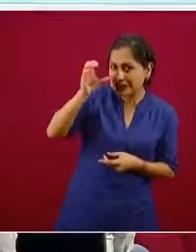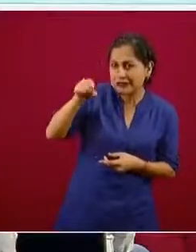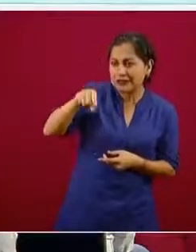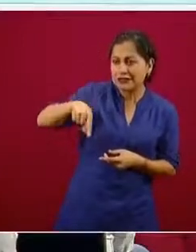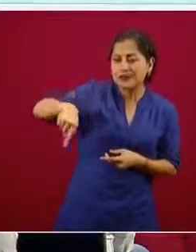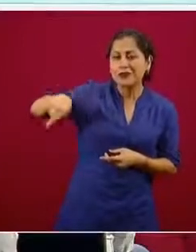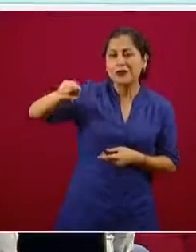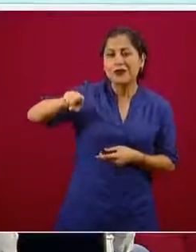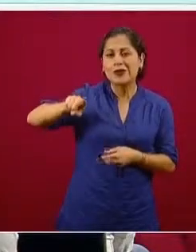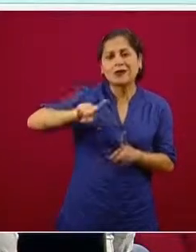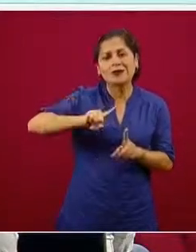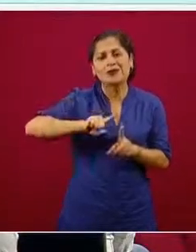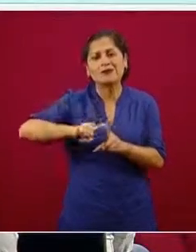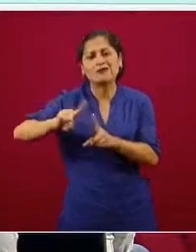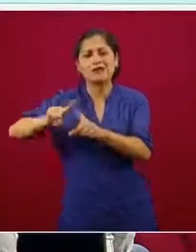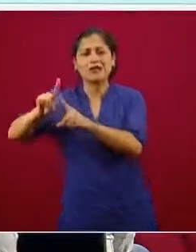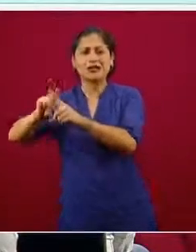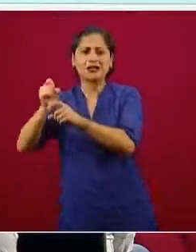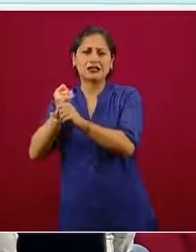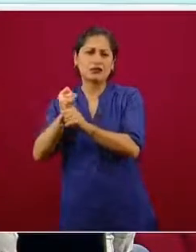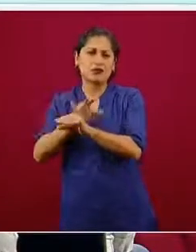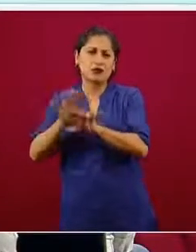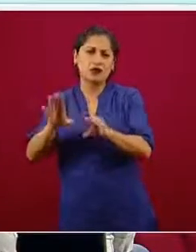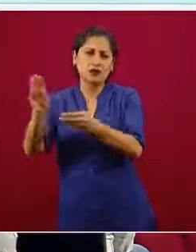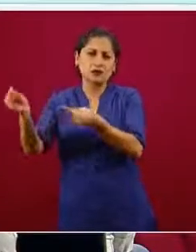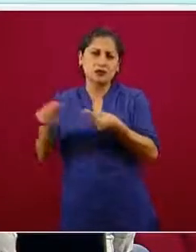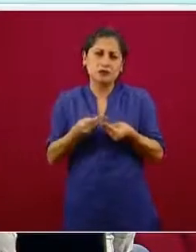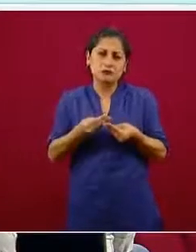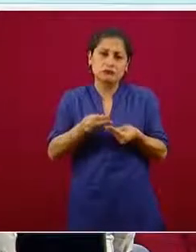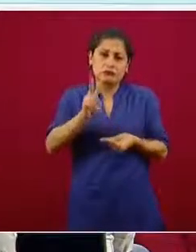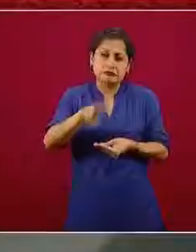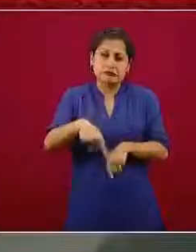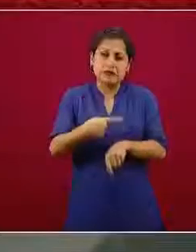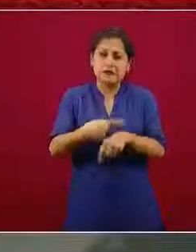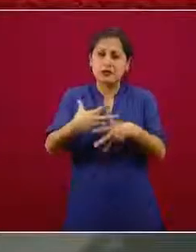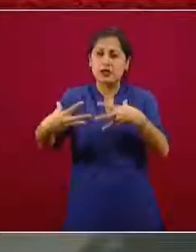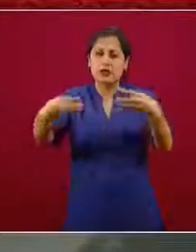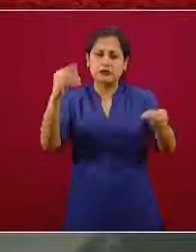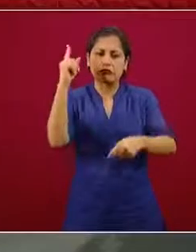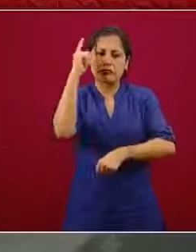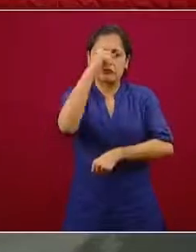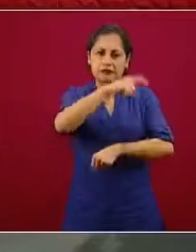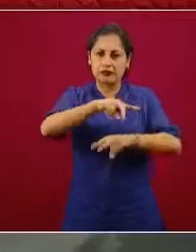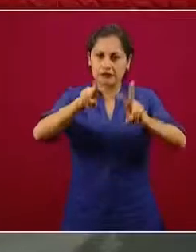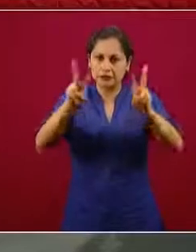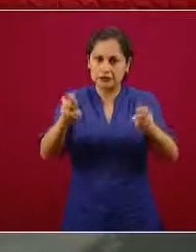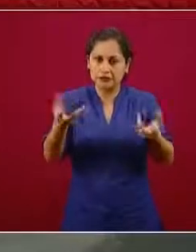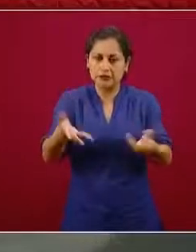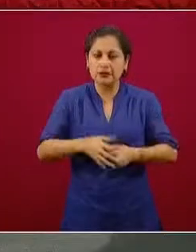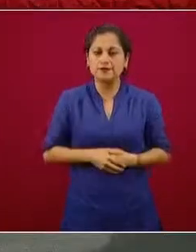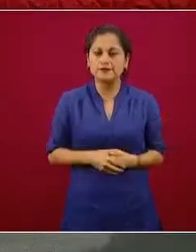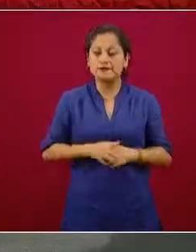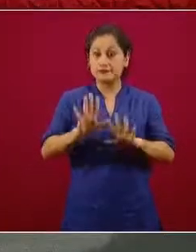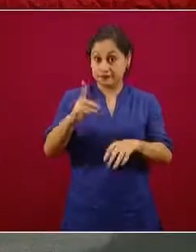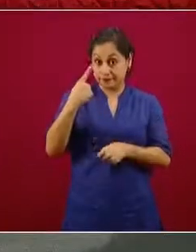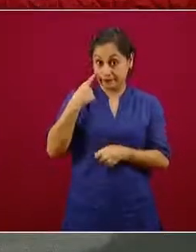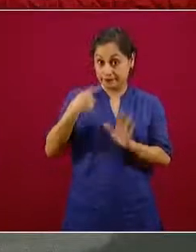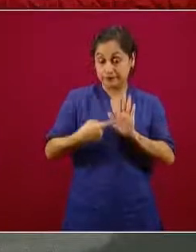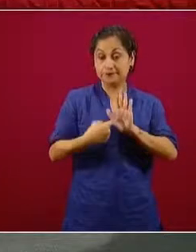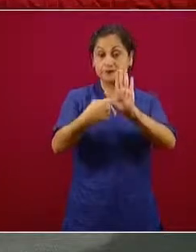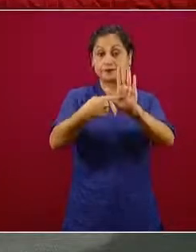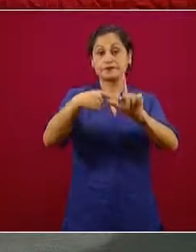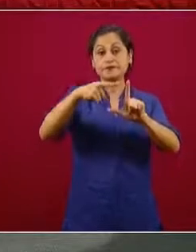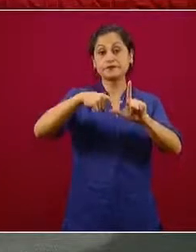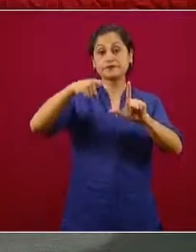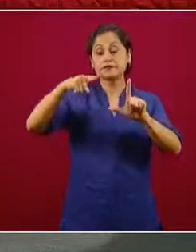tan diversos como una epidemia. Veamos de manera práctica a qué me estoy refiriendo. Esta es la curva